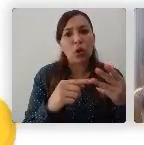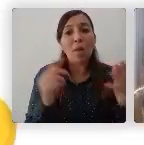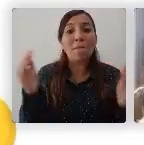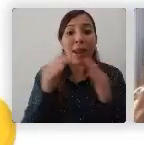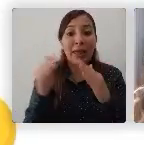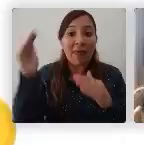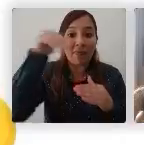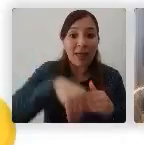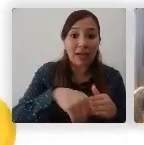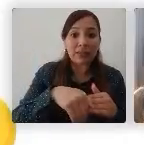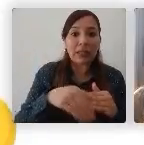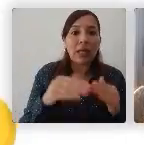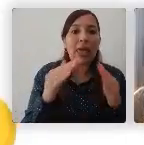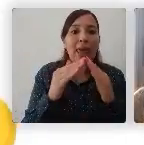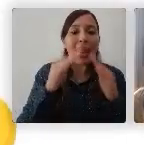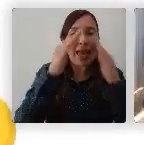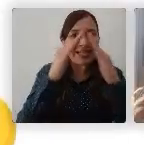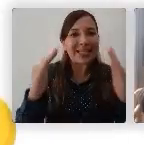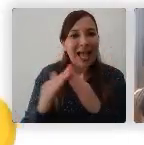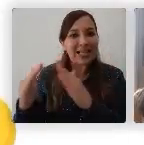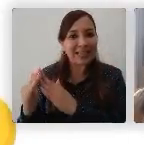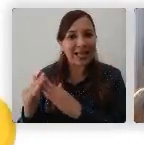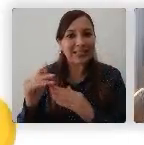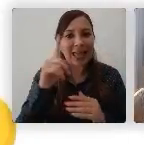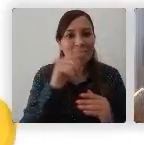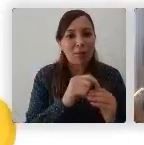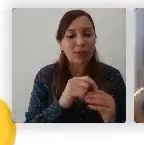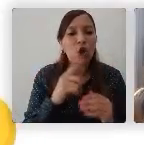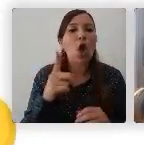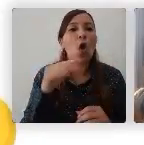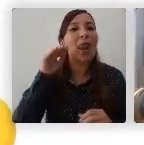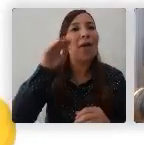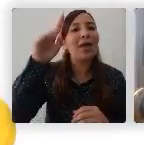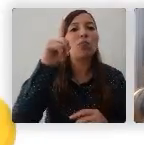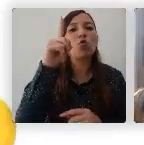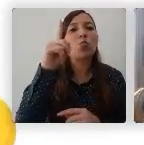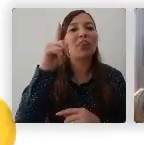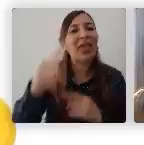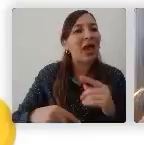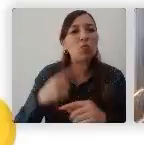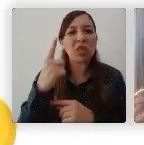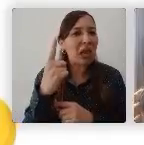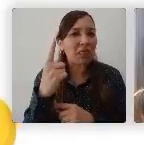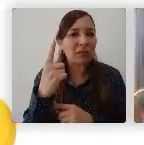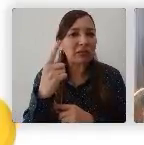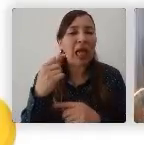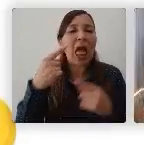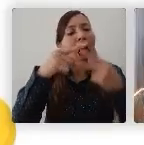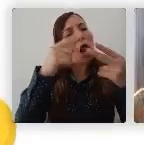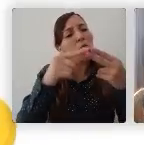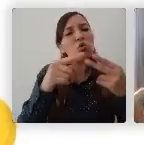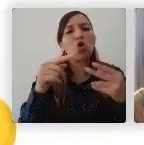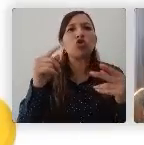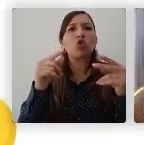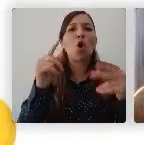otros van a hacer un full day nos van a permanecer un día completo con la comunidad otros van a pasar parte del día con la